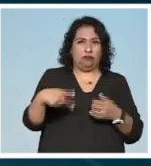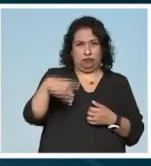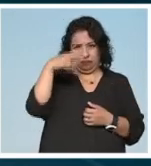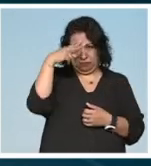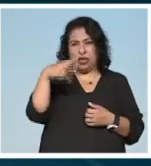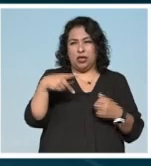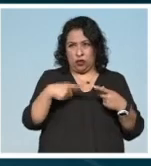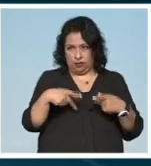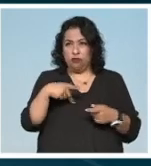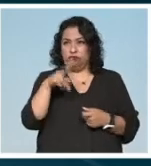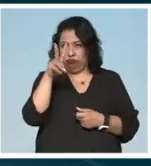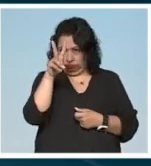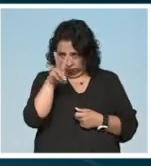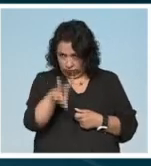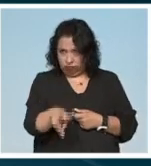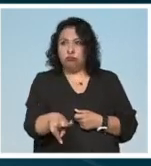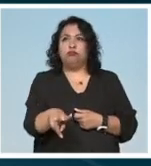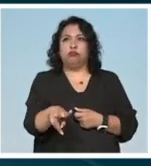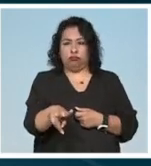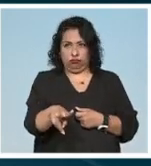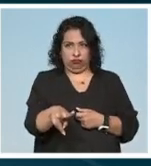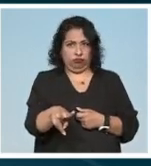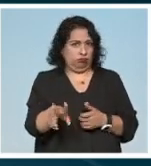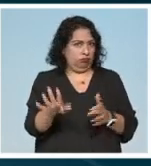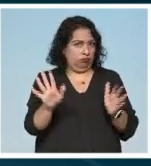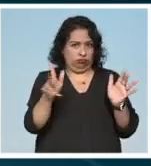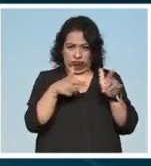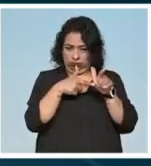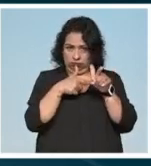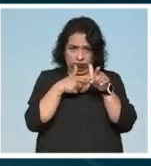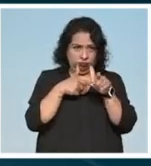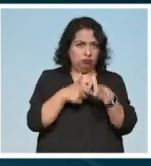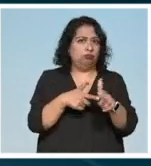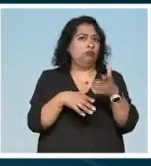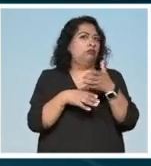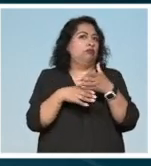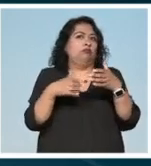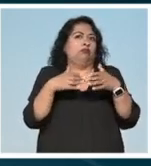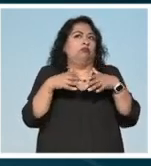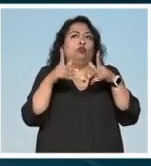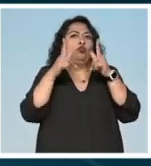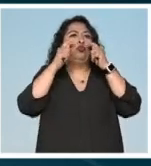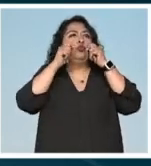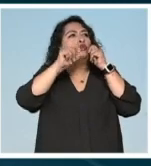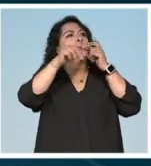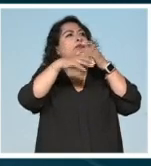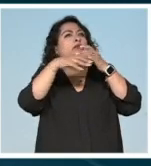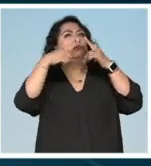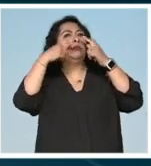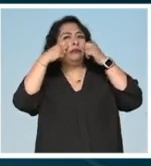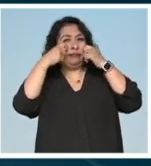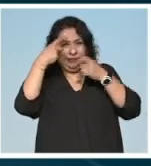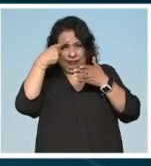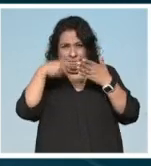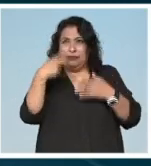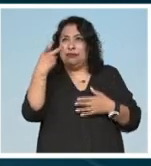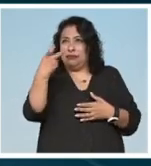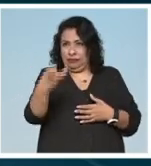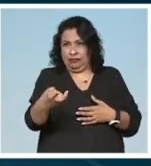mexicanos verdaderamente sigan haciendo cosas a pesar de todo, ¿no? Y eso creo que sigue